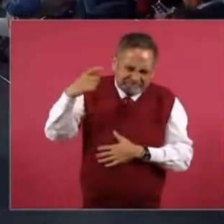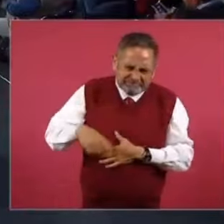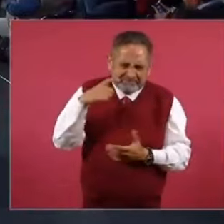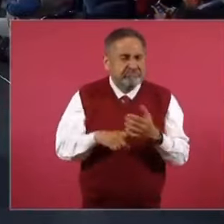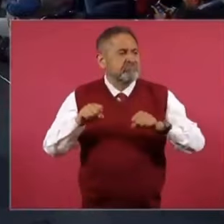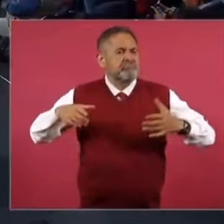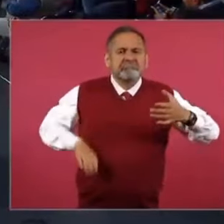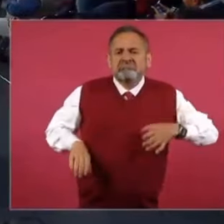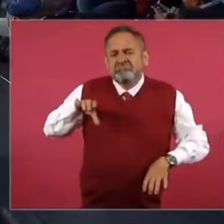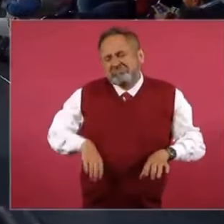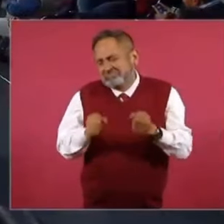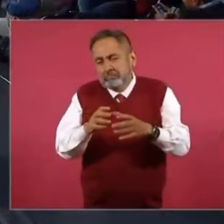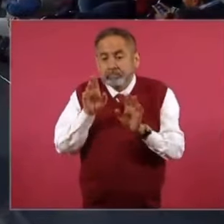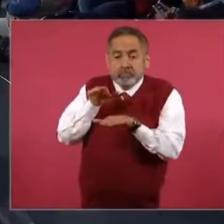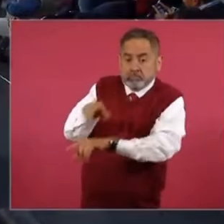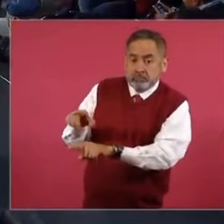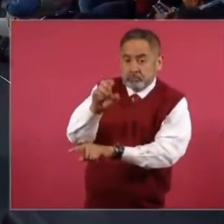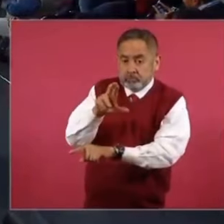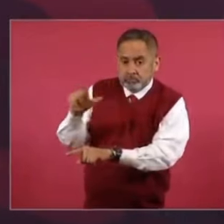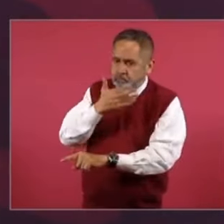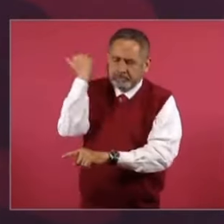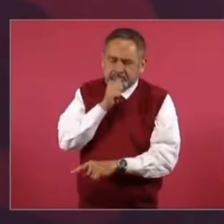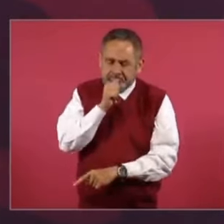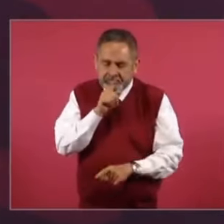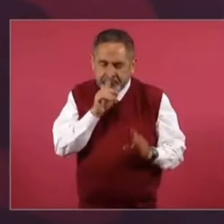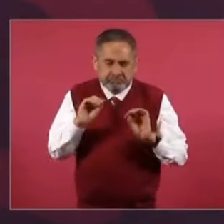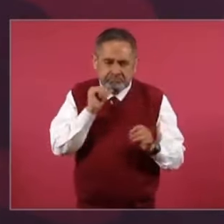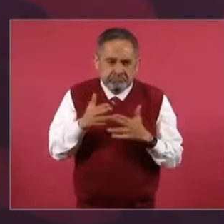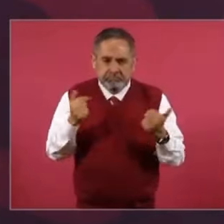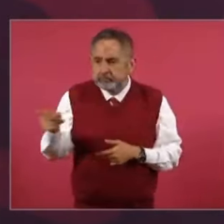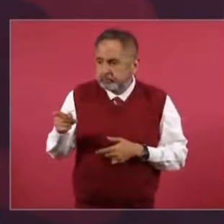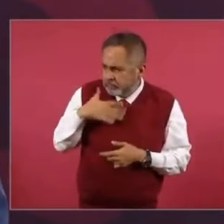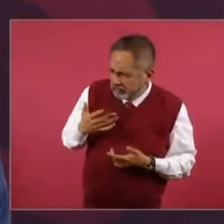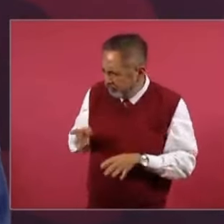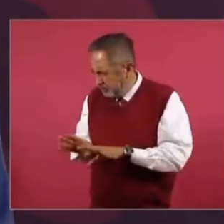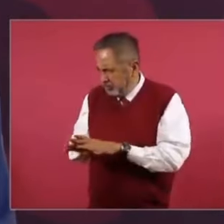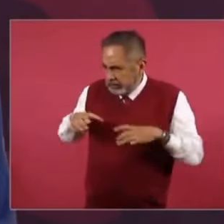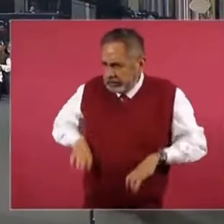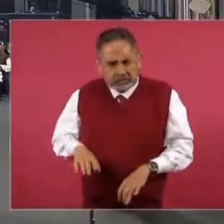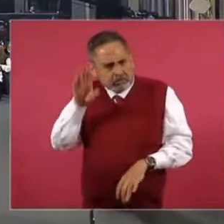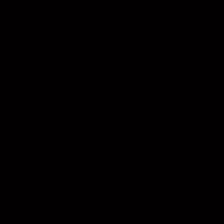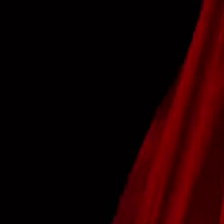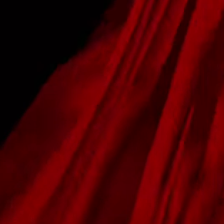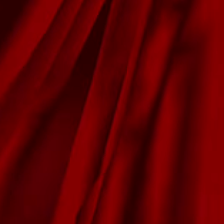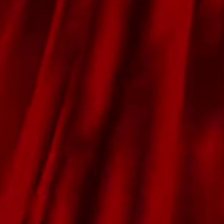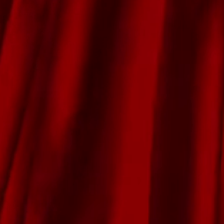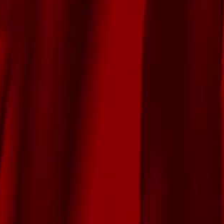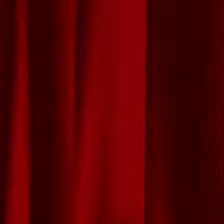al amparo del poder público. Pero no tengo información, o sea, sobre enriquecimiento ilícito de Corral.